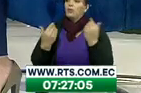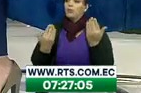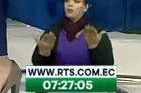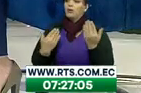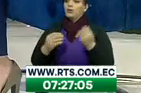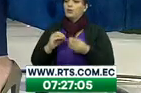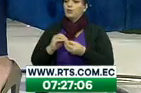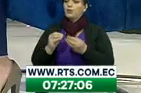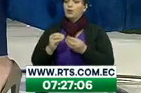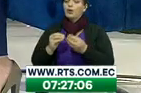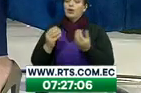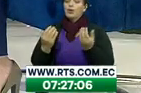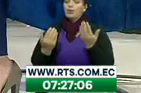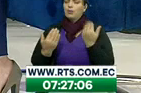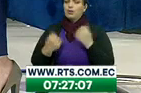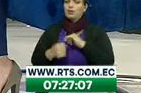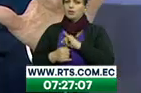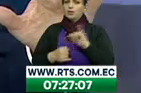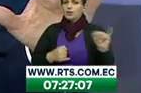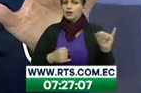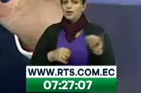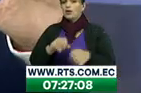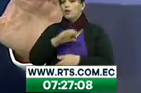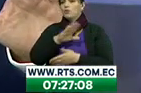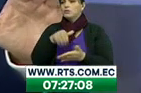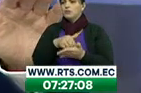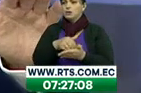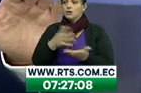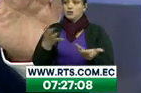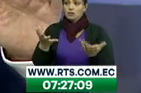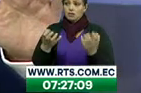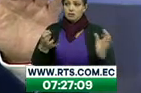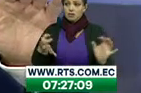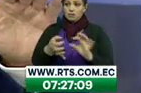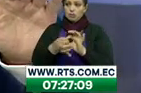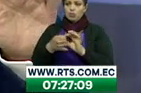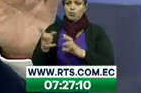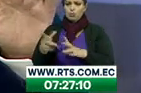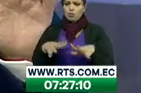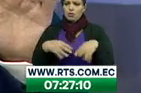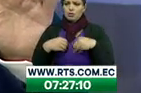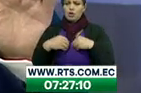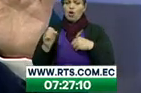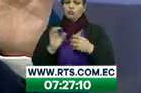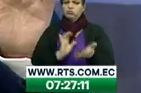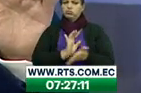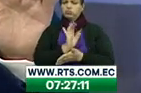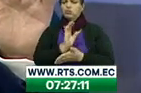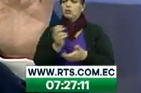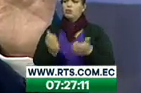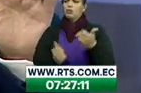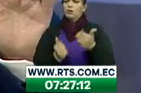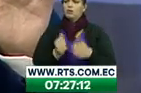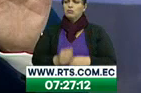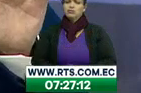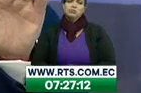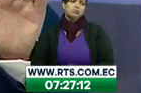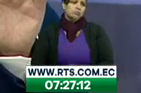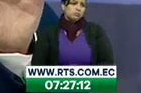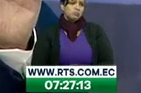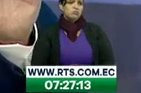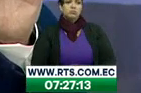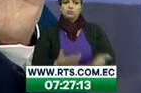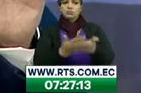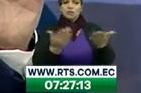posibilidad de acuerdos con todos los ecuatorianos de buena fe que coincidan con una lucha por un Ecuador de